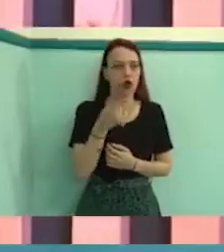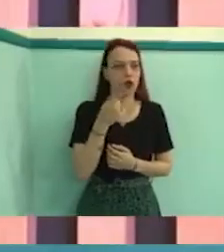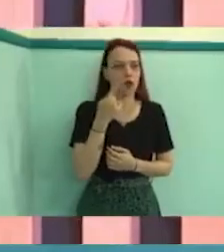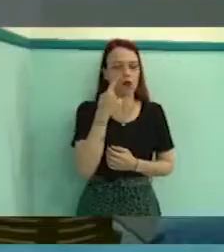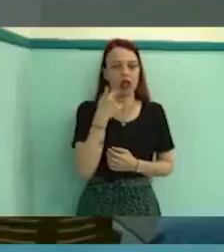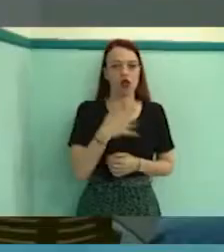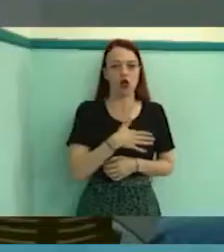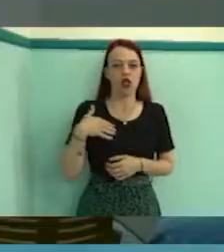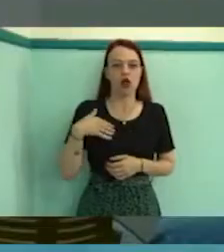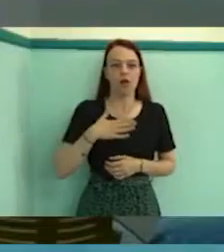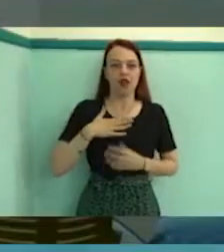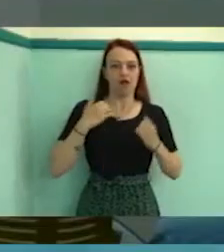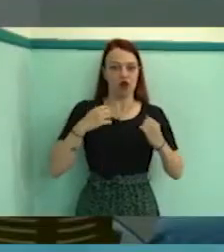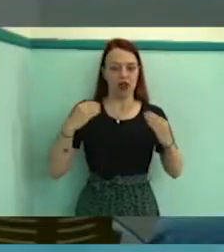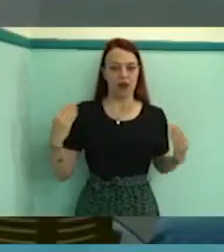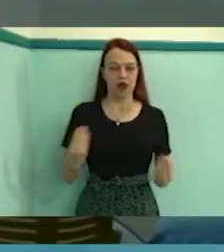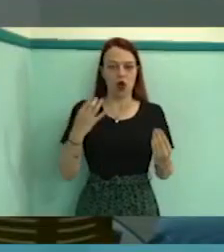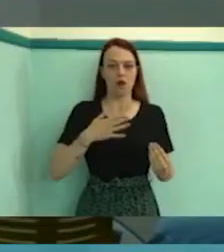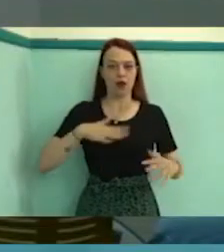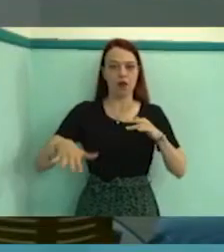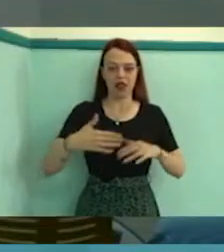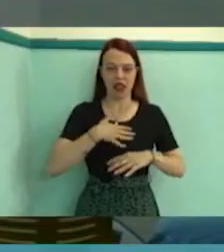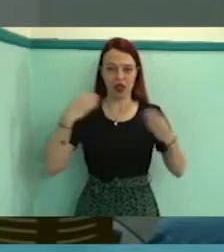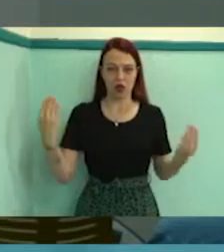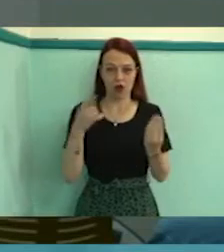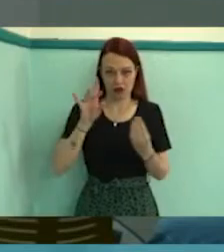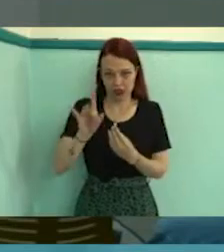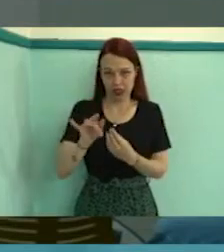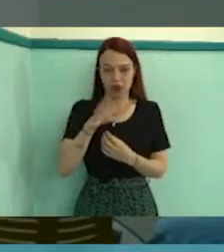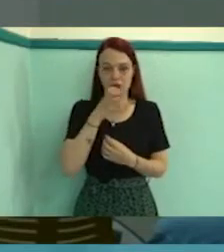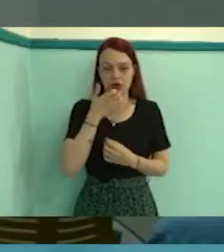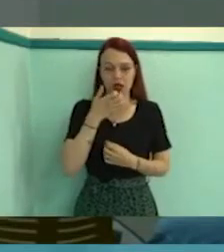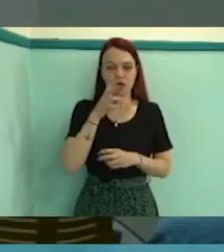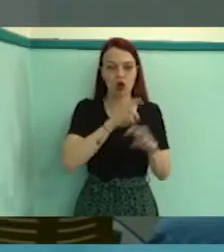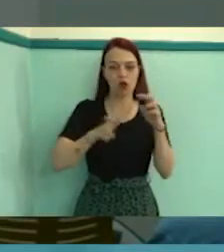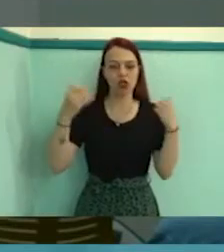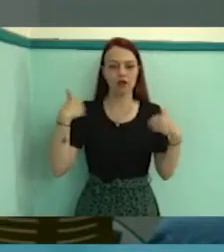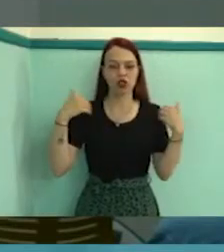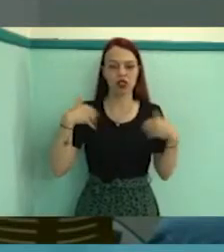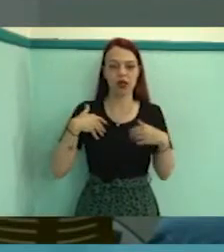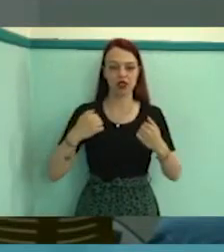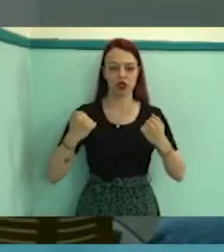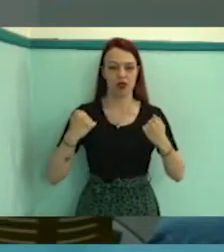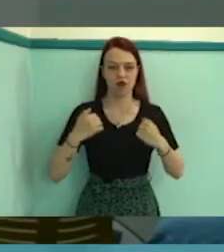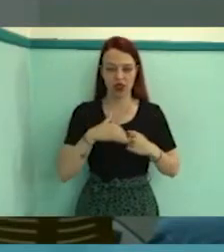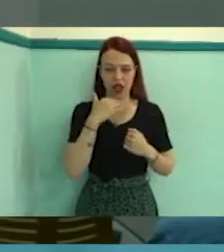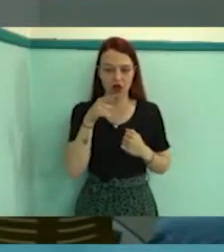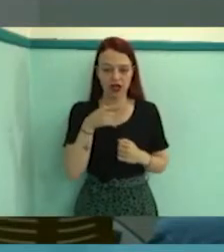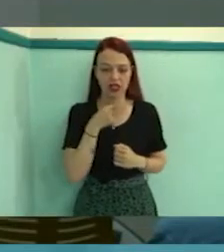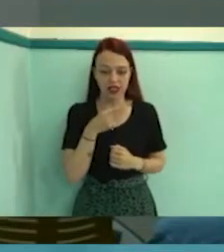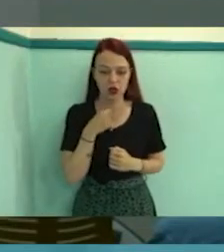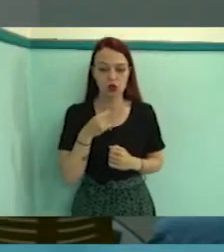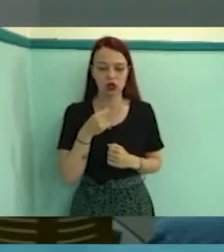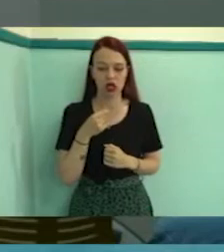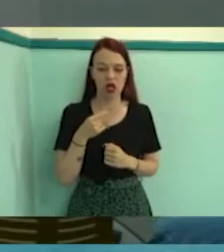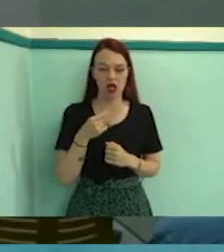en mejorar mi fuerza resistencia movilidad Venga pues ahí sí vamos por ejemplo a buscar un entrenamiento de fuerza algo que te guste crossfit pilates yoga si es que